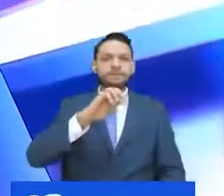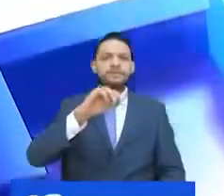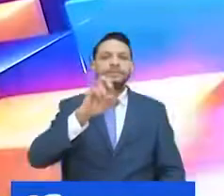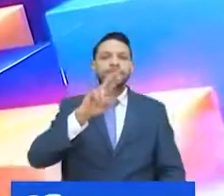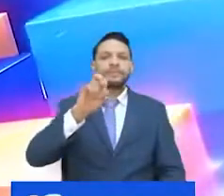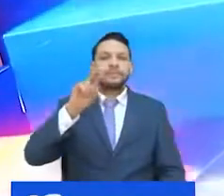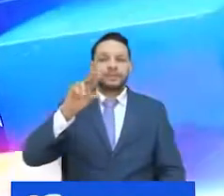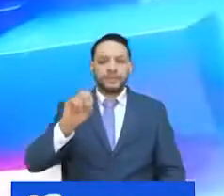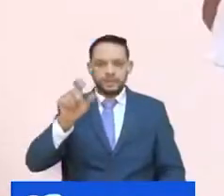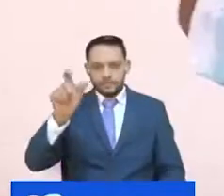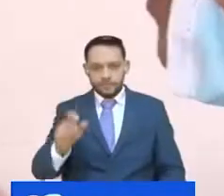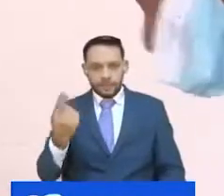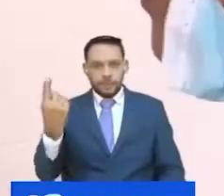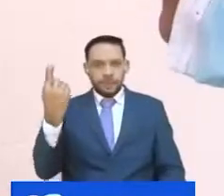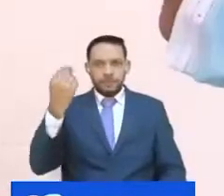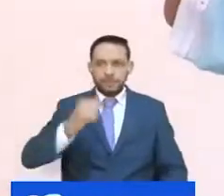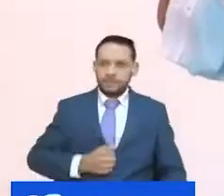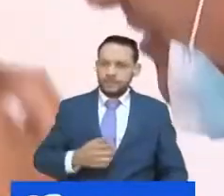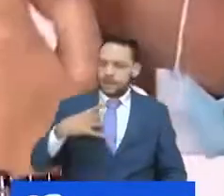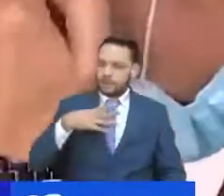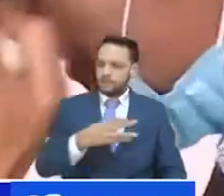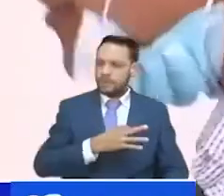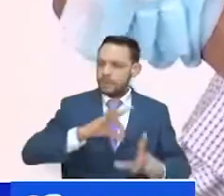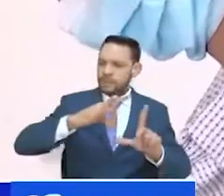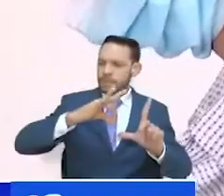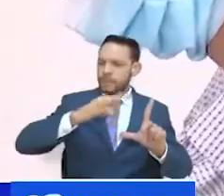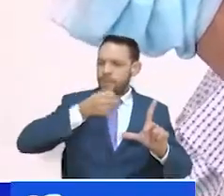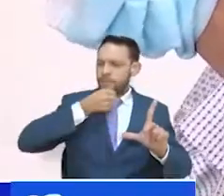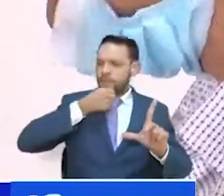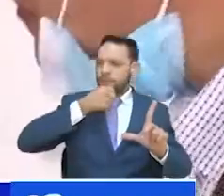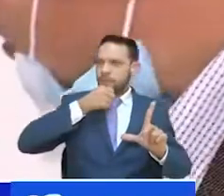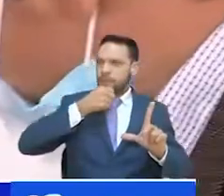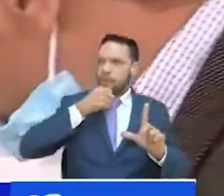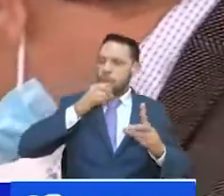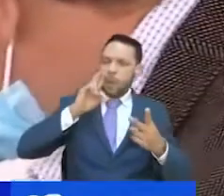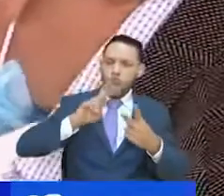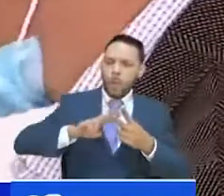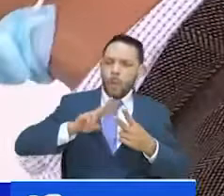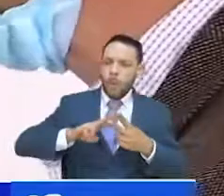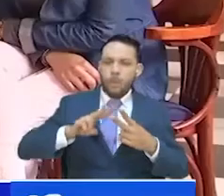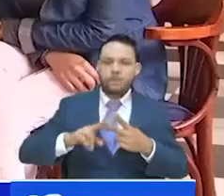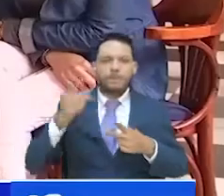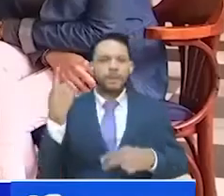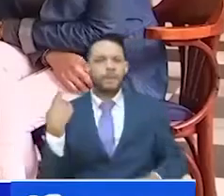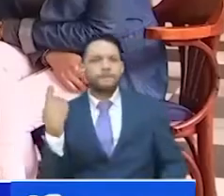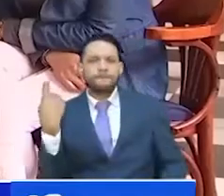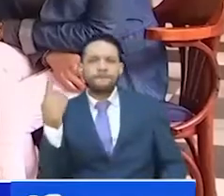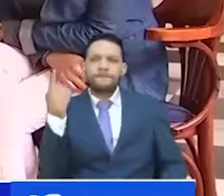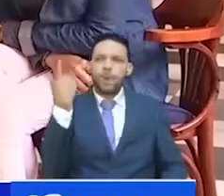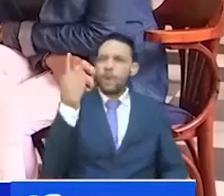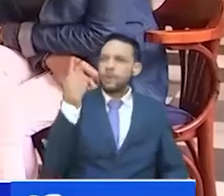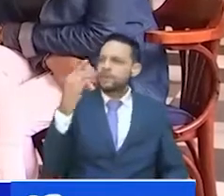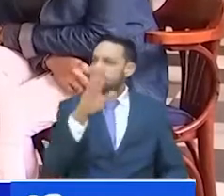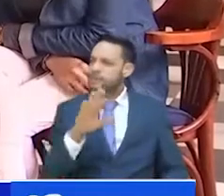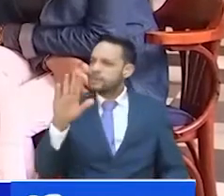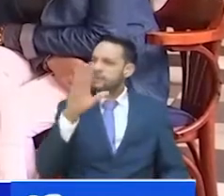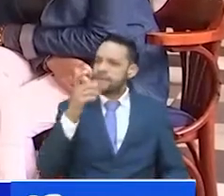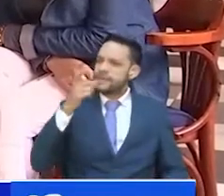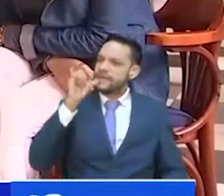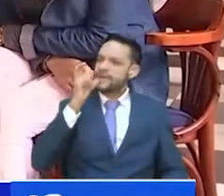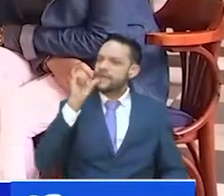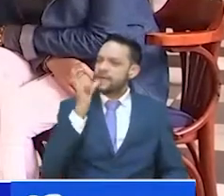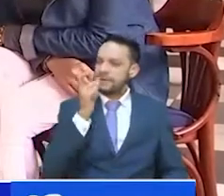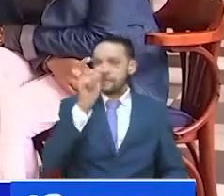Noticias. En Telecafé Noticias es tiempo de conocer cómo avanzan las distintas campañas políticas en el departamento de Caldas, porque